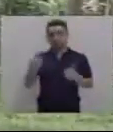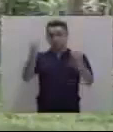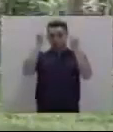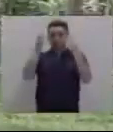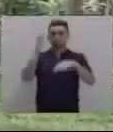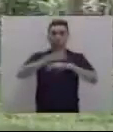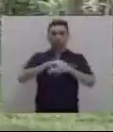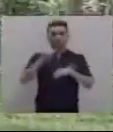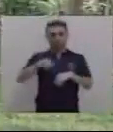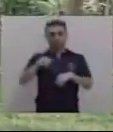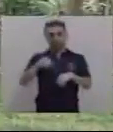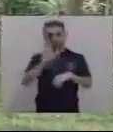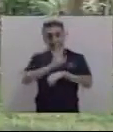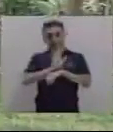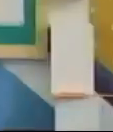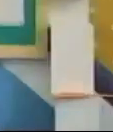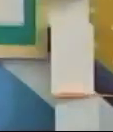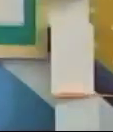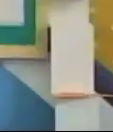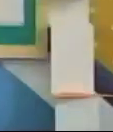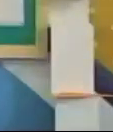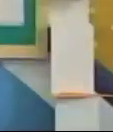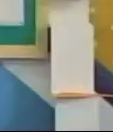todo lo aprendido dentro del programa.